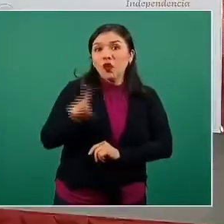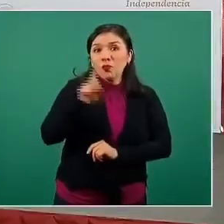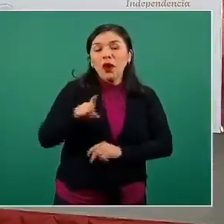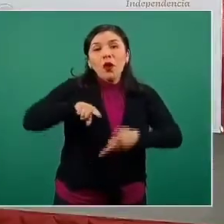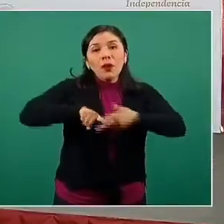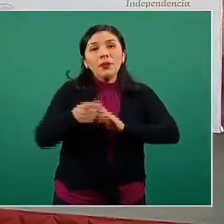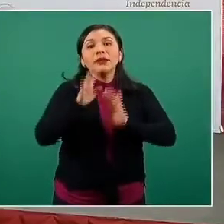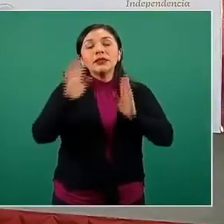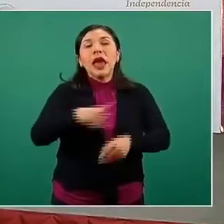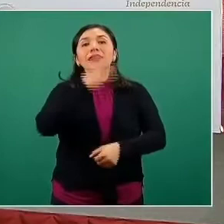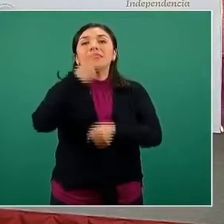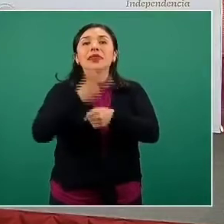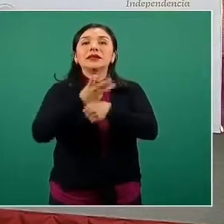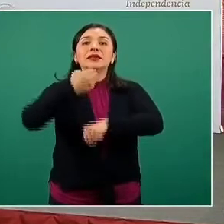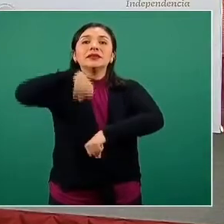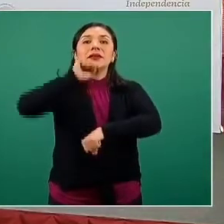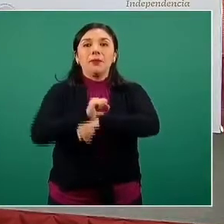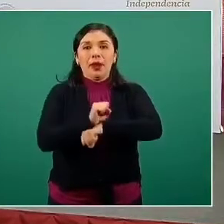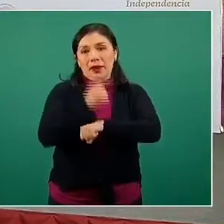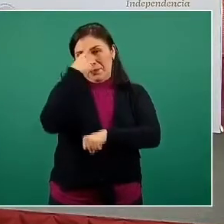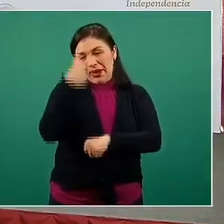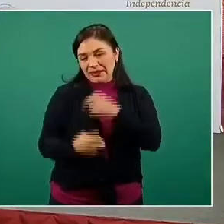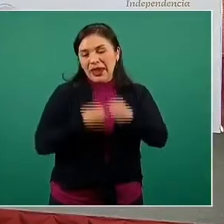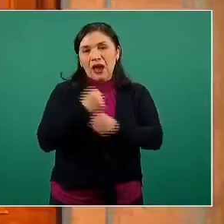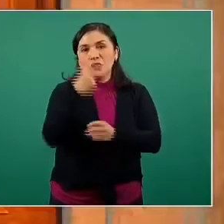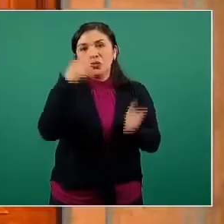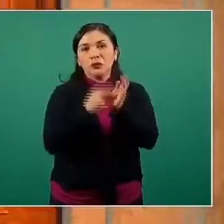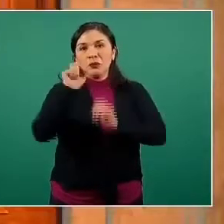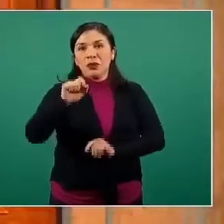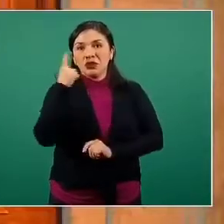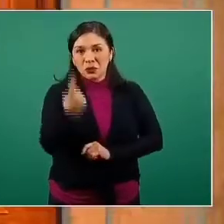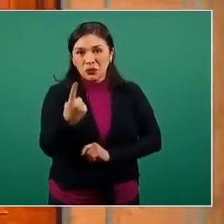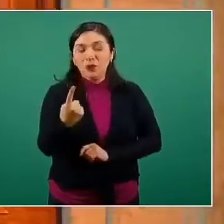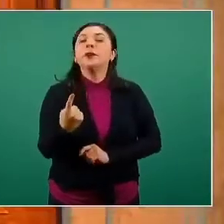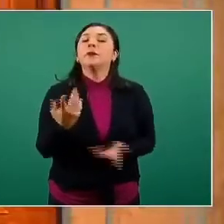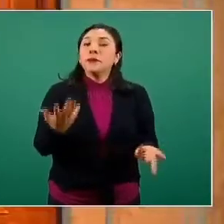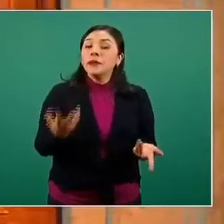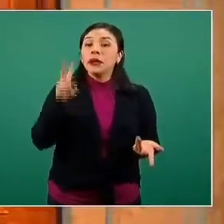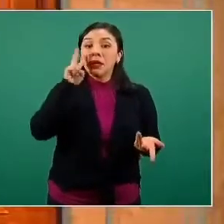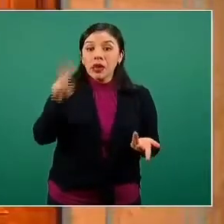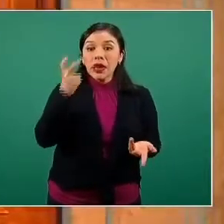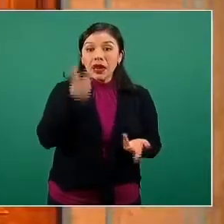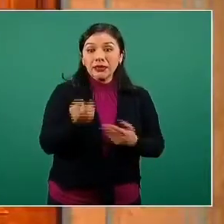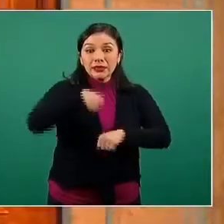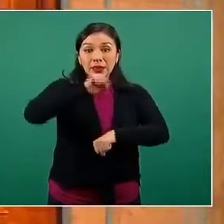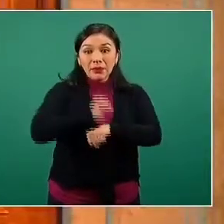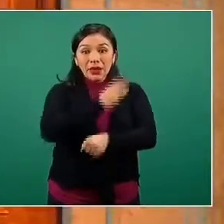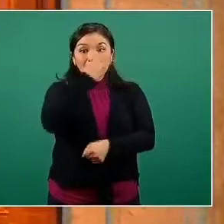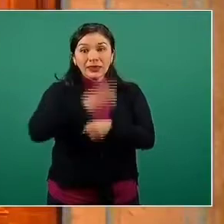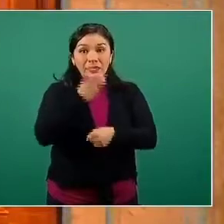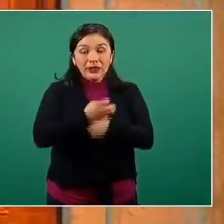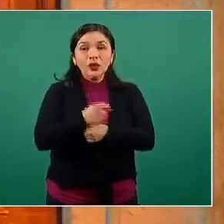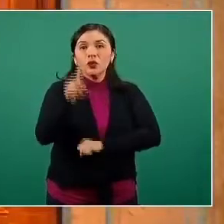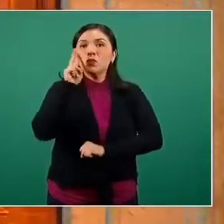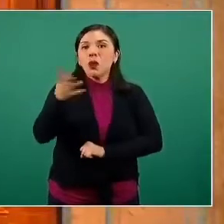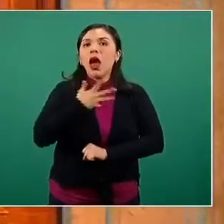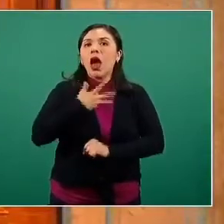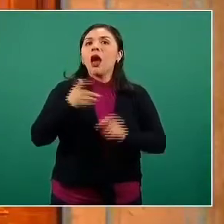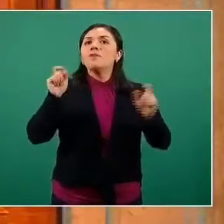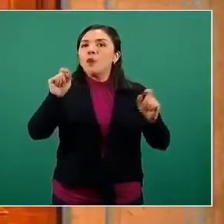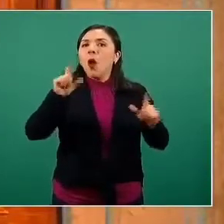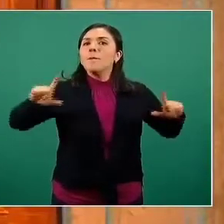ya la semana 3 de 2021, y en esta semana 3 pues veíamos una